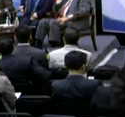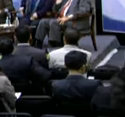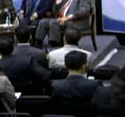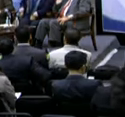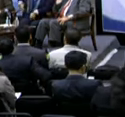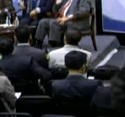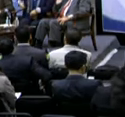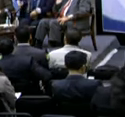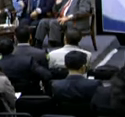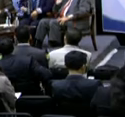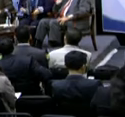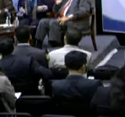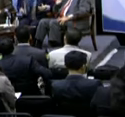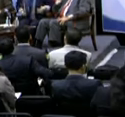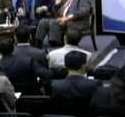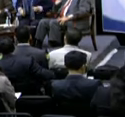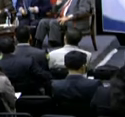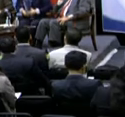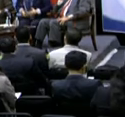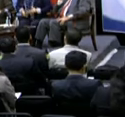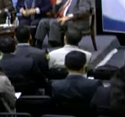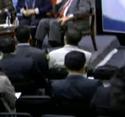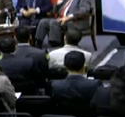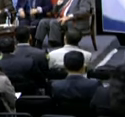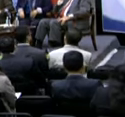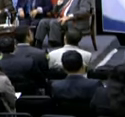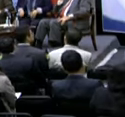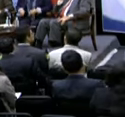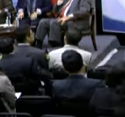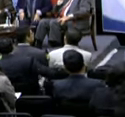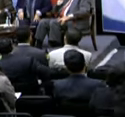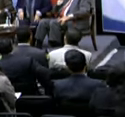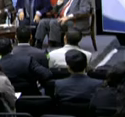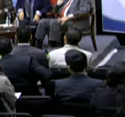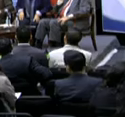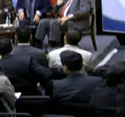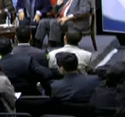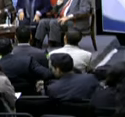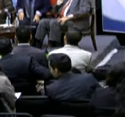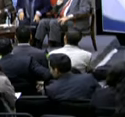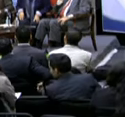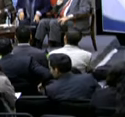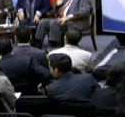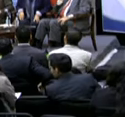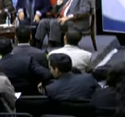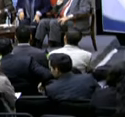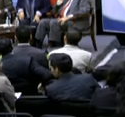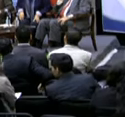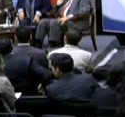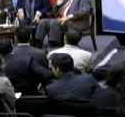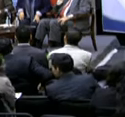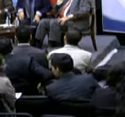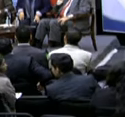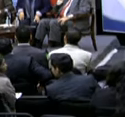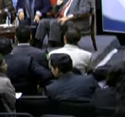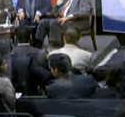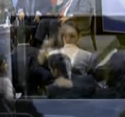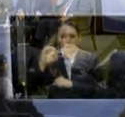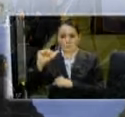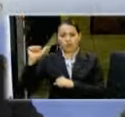Muchas gracias, presidenta Gabriela. El profesor investigador titular C. Jorge A.